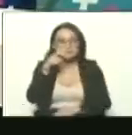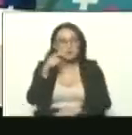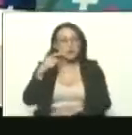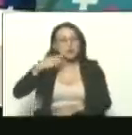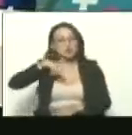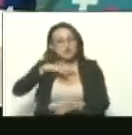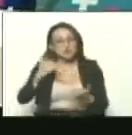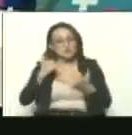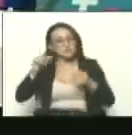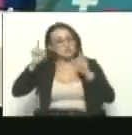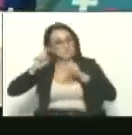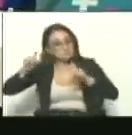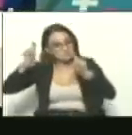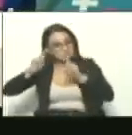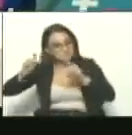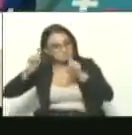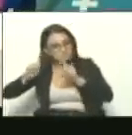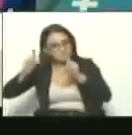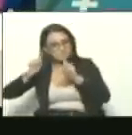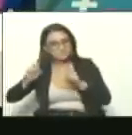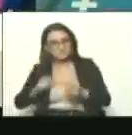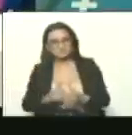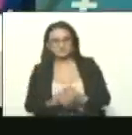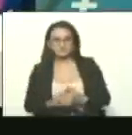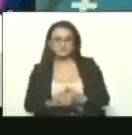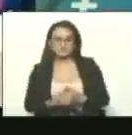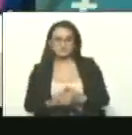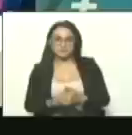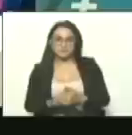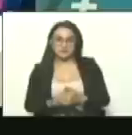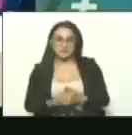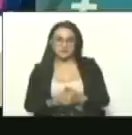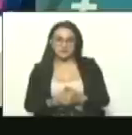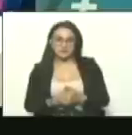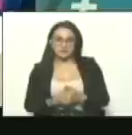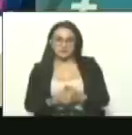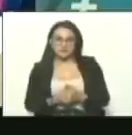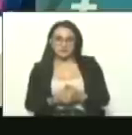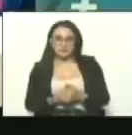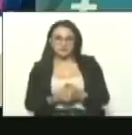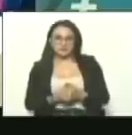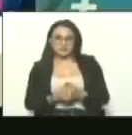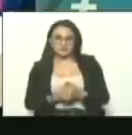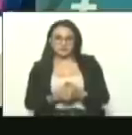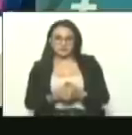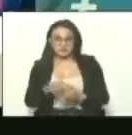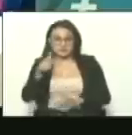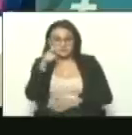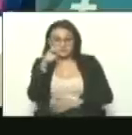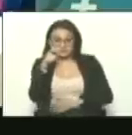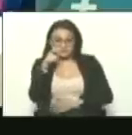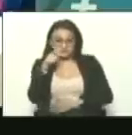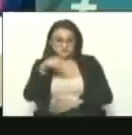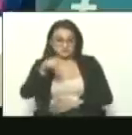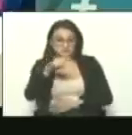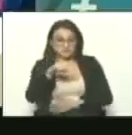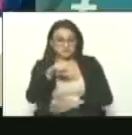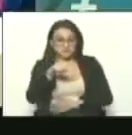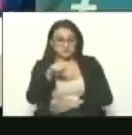capacitando y han sido nuestros asistentes de campo. De hecho, nuestro ecoguardián primigenio, Pablo Antonio